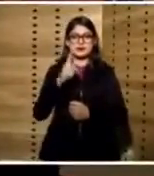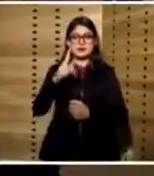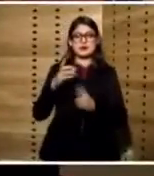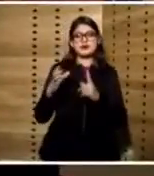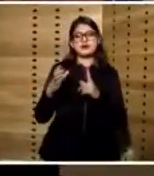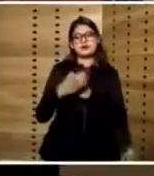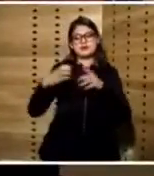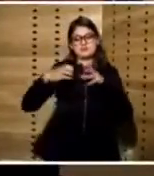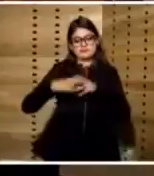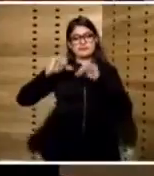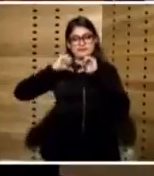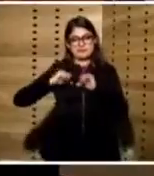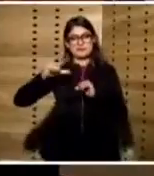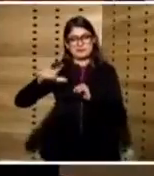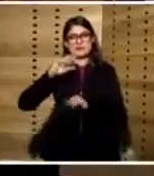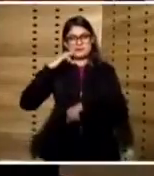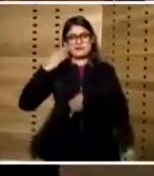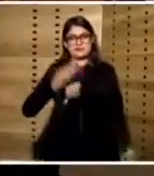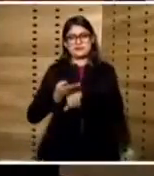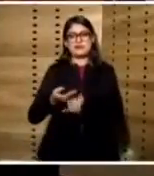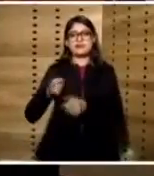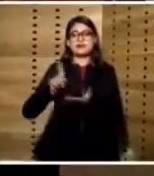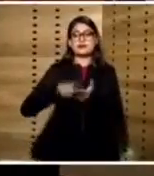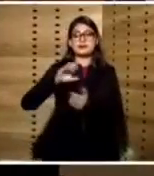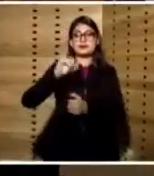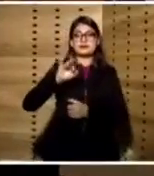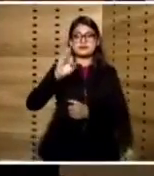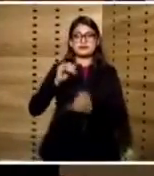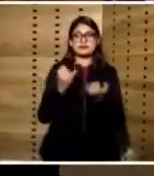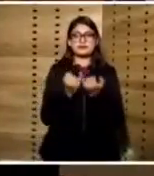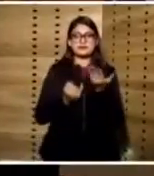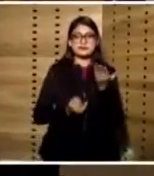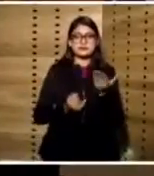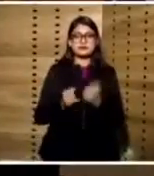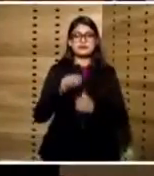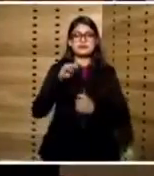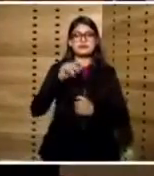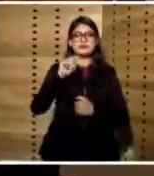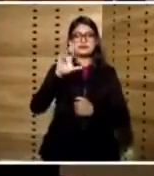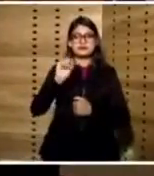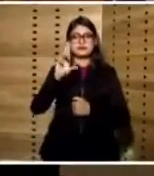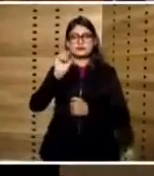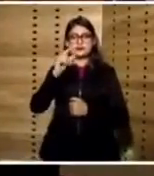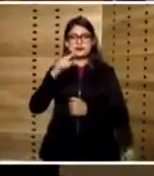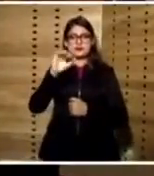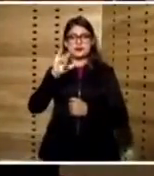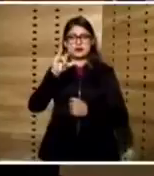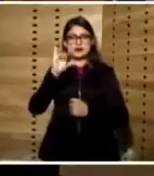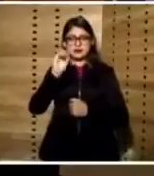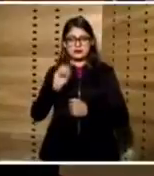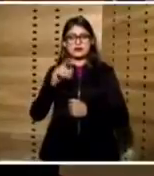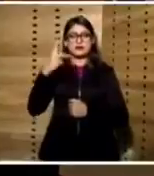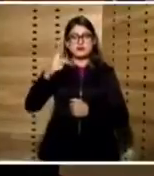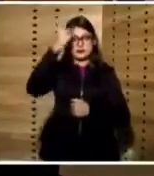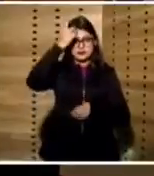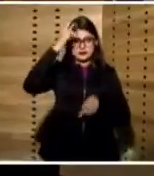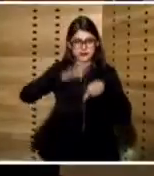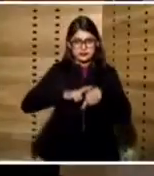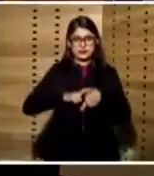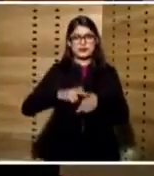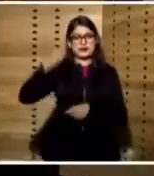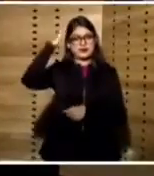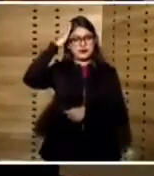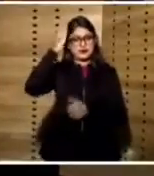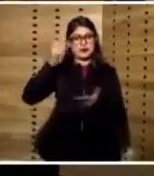de la Judicatura Federal. Doctor Arturo Rogelio Bárcena Subieta, director general de la Escuela Federal de